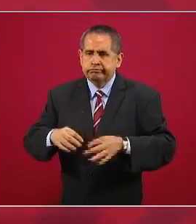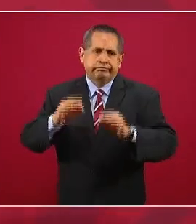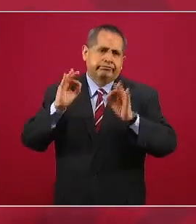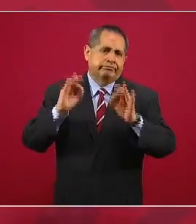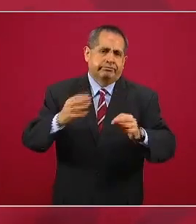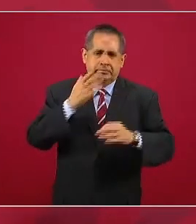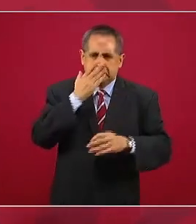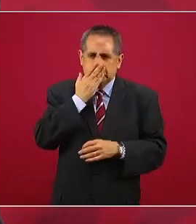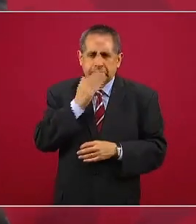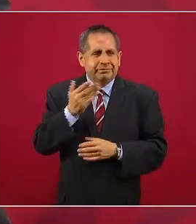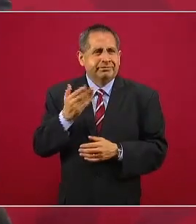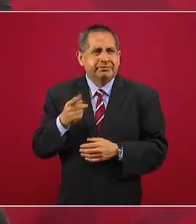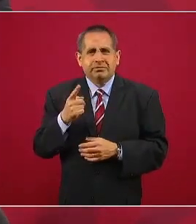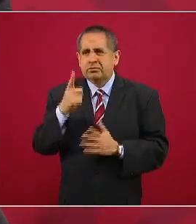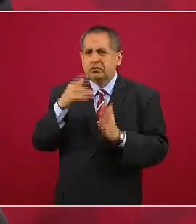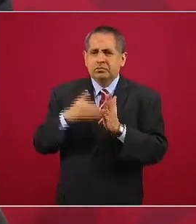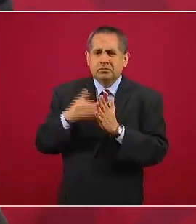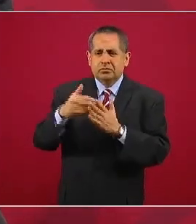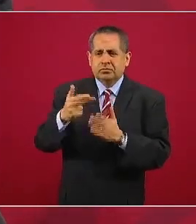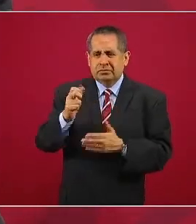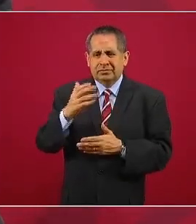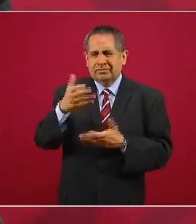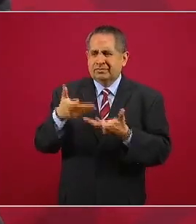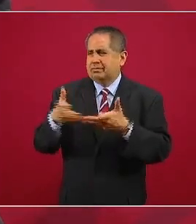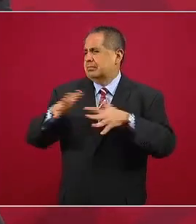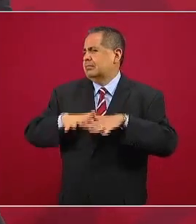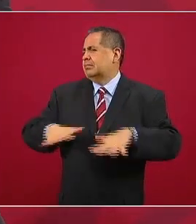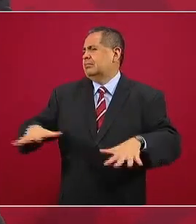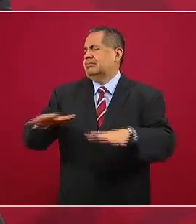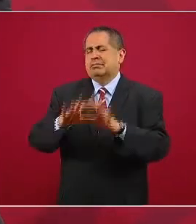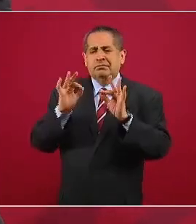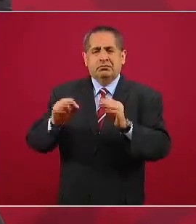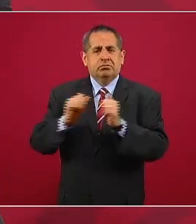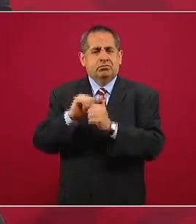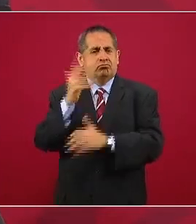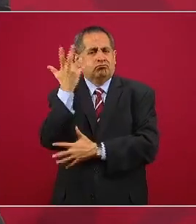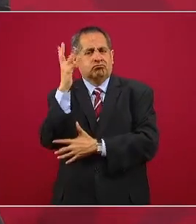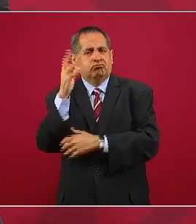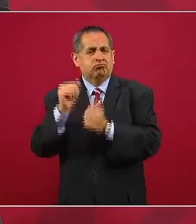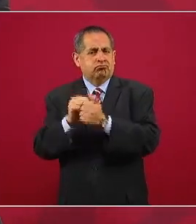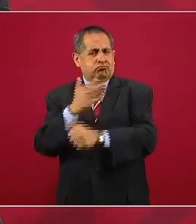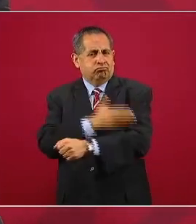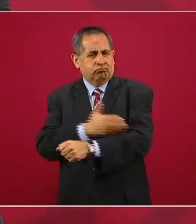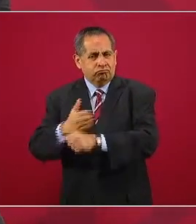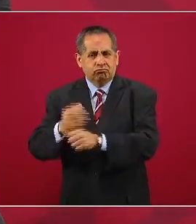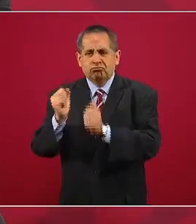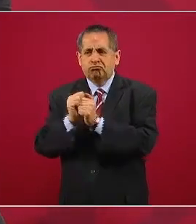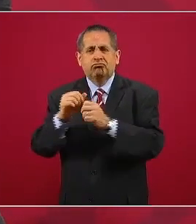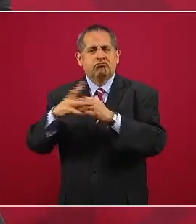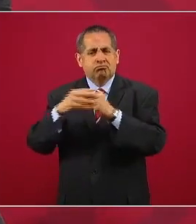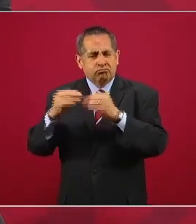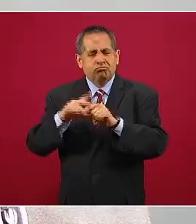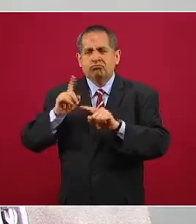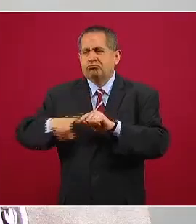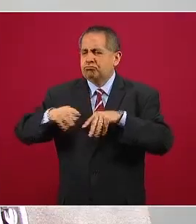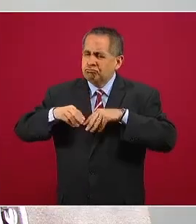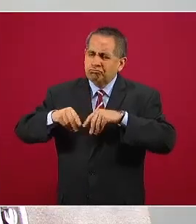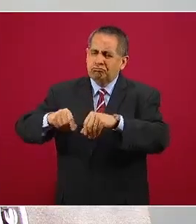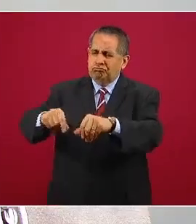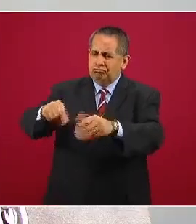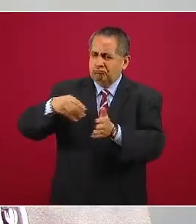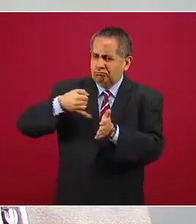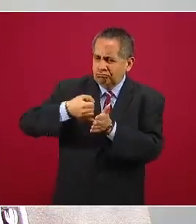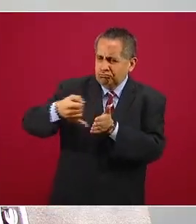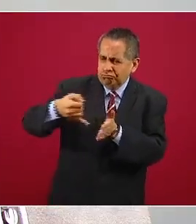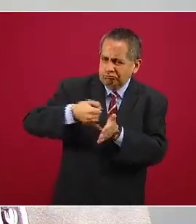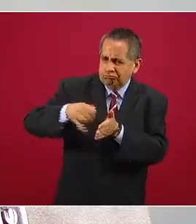es sembrar 1,000,000 hectáreas de árboles maderables, frutales,